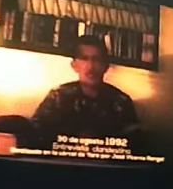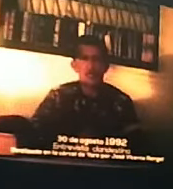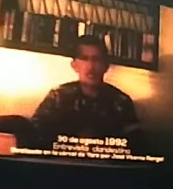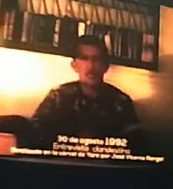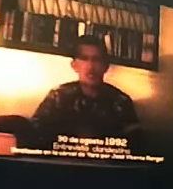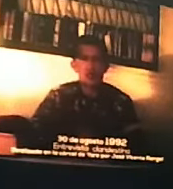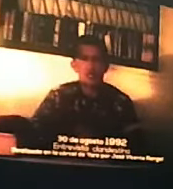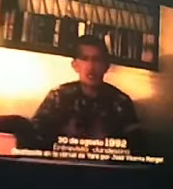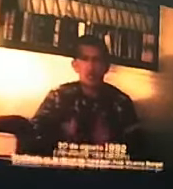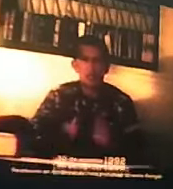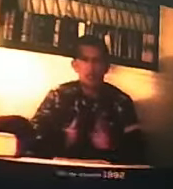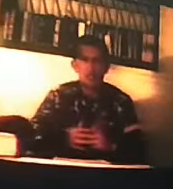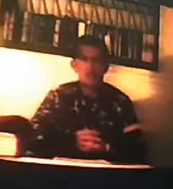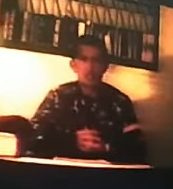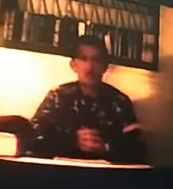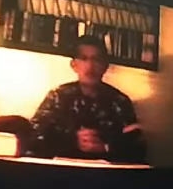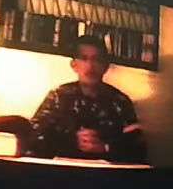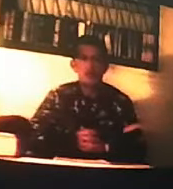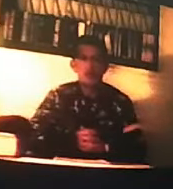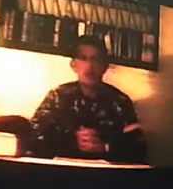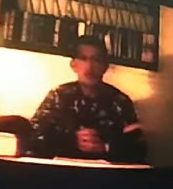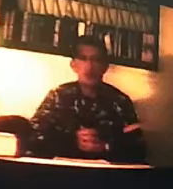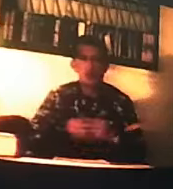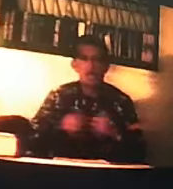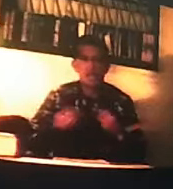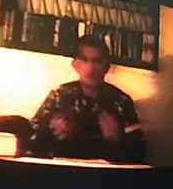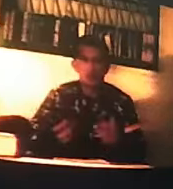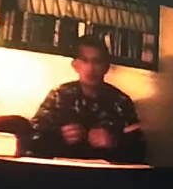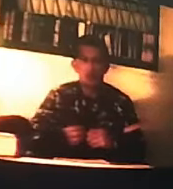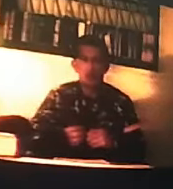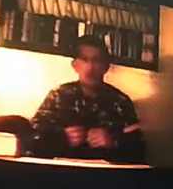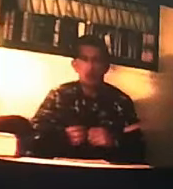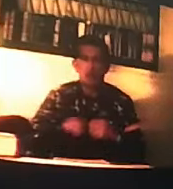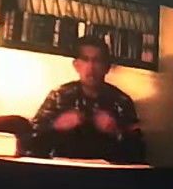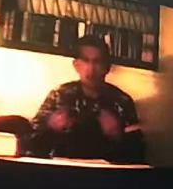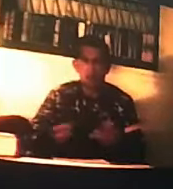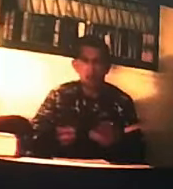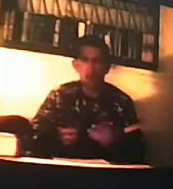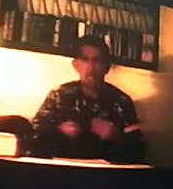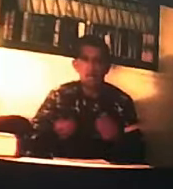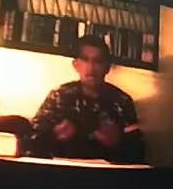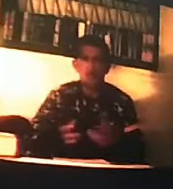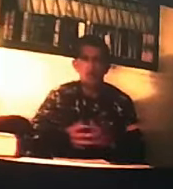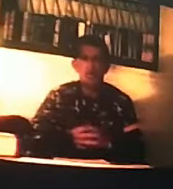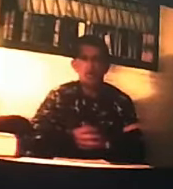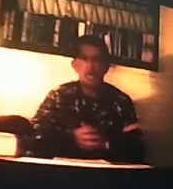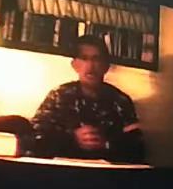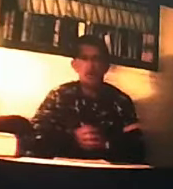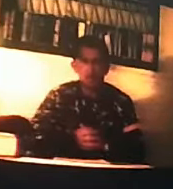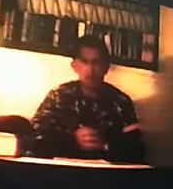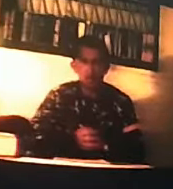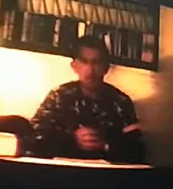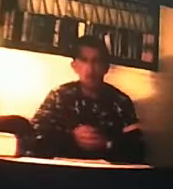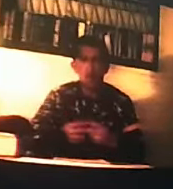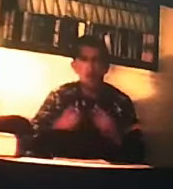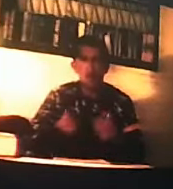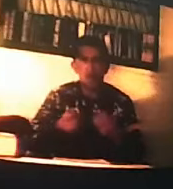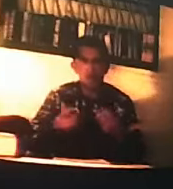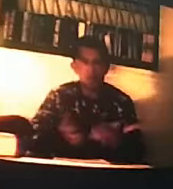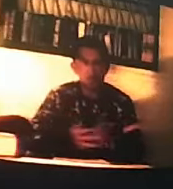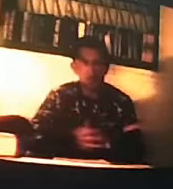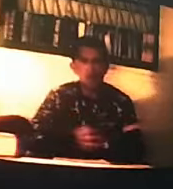es nuestra libertad física. Lo que anhelamos, lo que reclamamos, lo que exigimos es la libertad para el